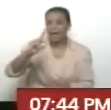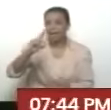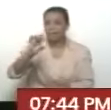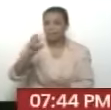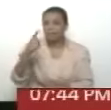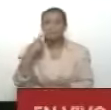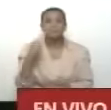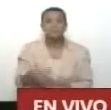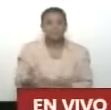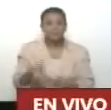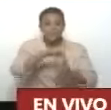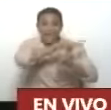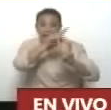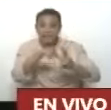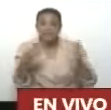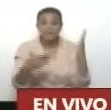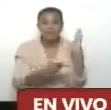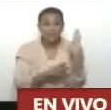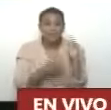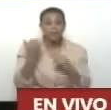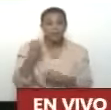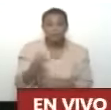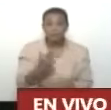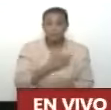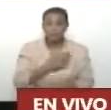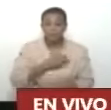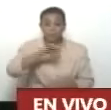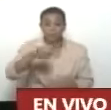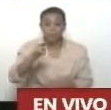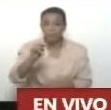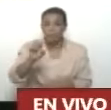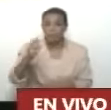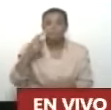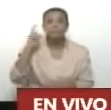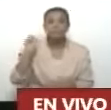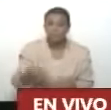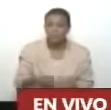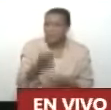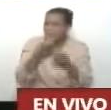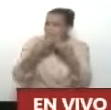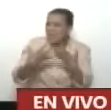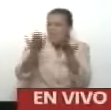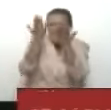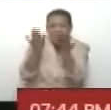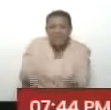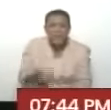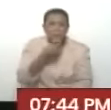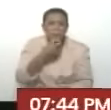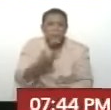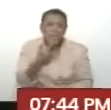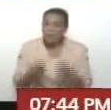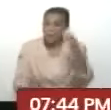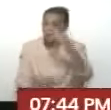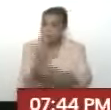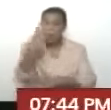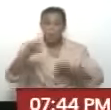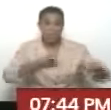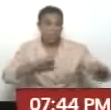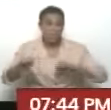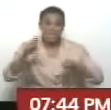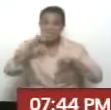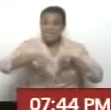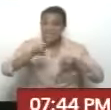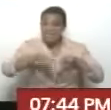Catedral. Y la parroquia San Juan, que es mi parroquia, presidente. Mira qué belleza. Vamos a fundar un movimiento